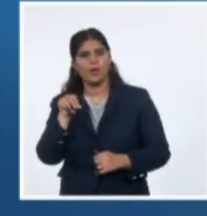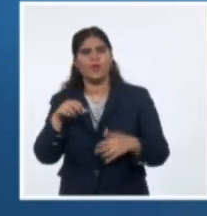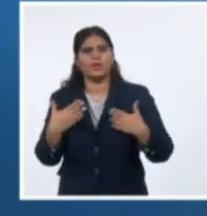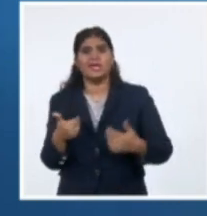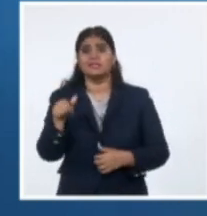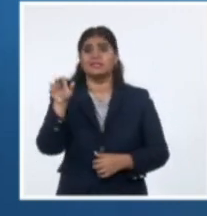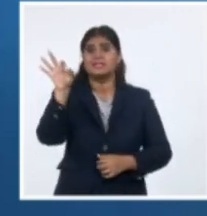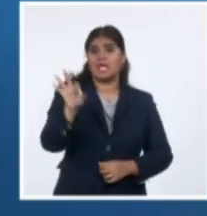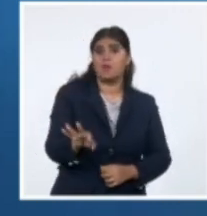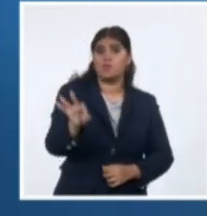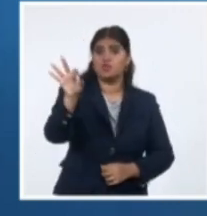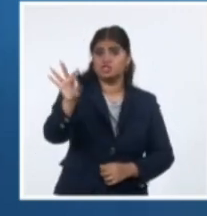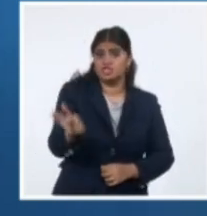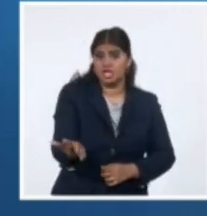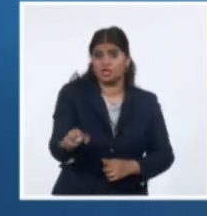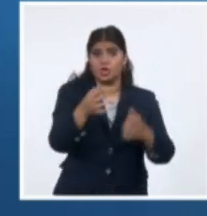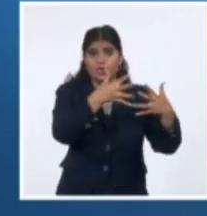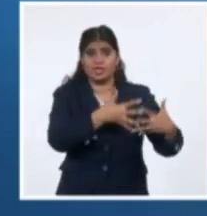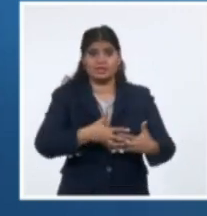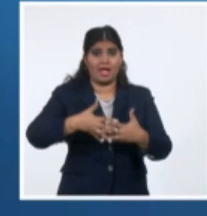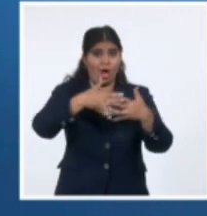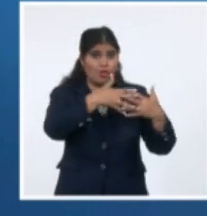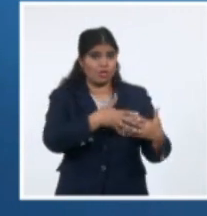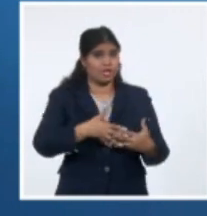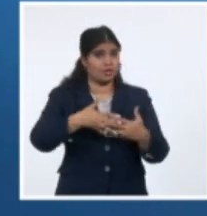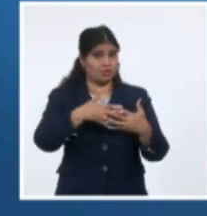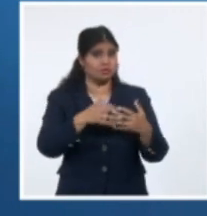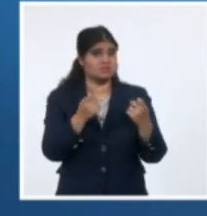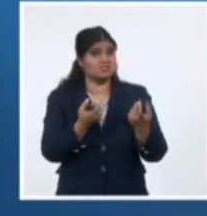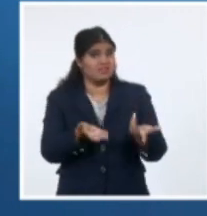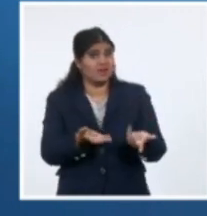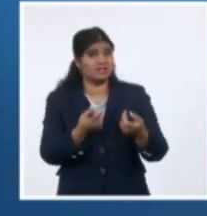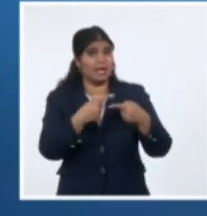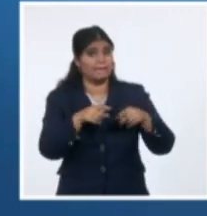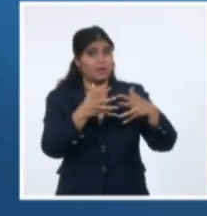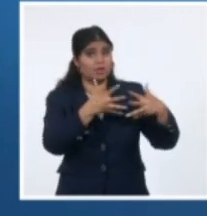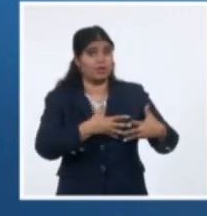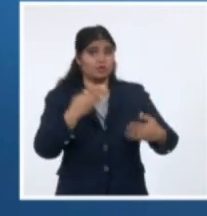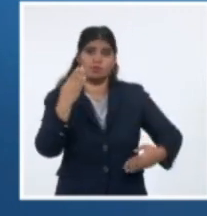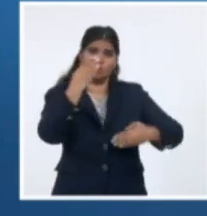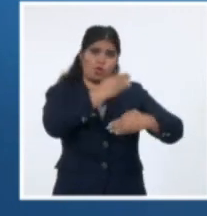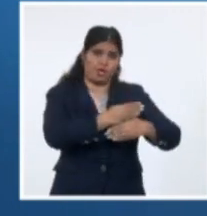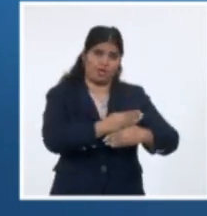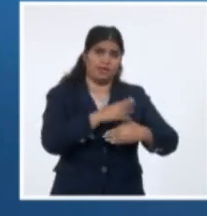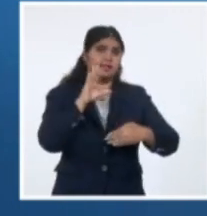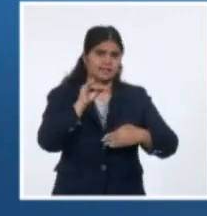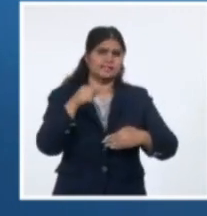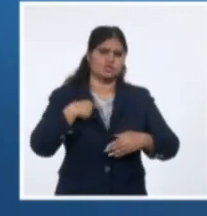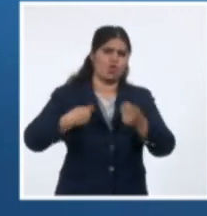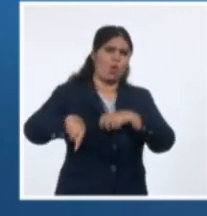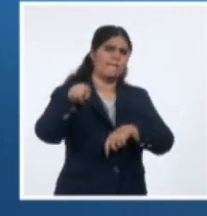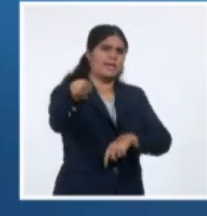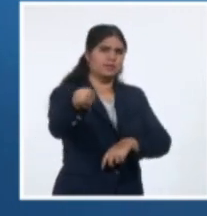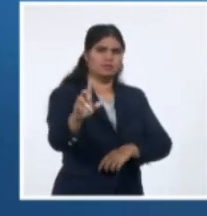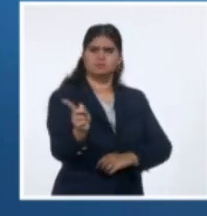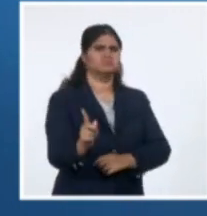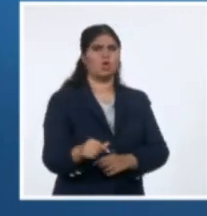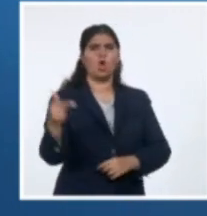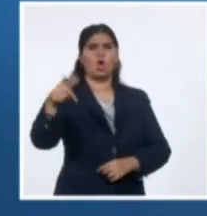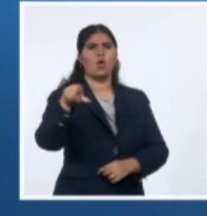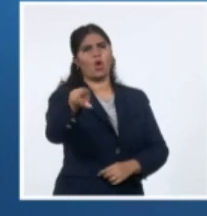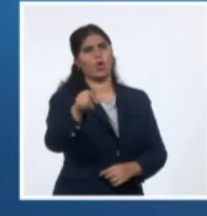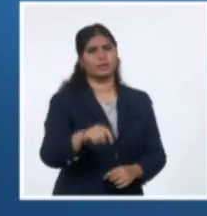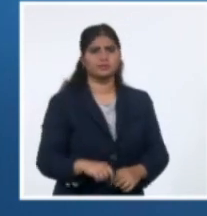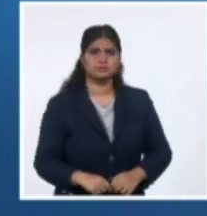de componentes estadounidenses, lo cual es un impacto directo tan grave como el de la